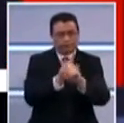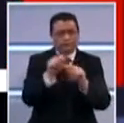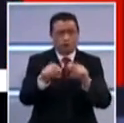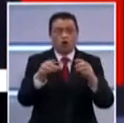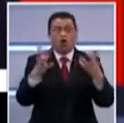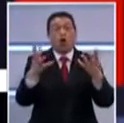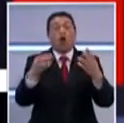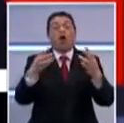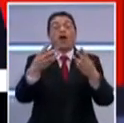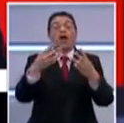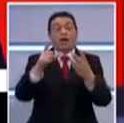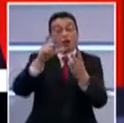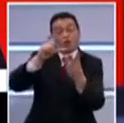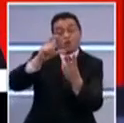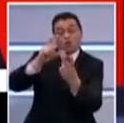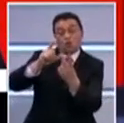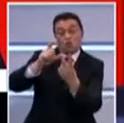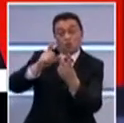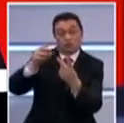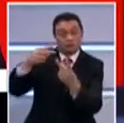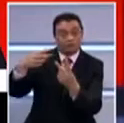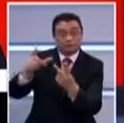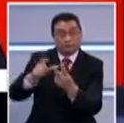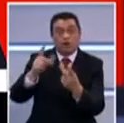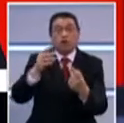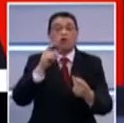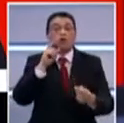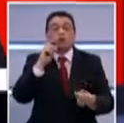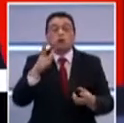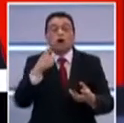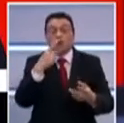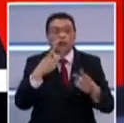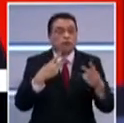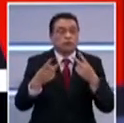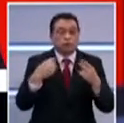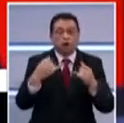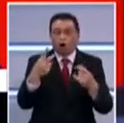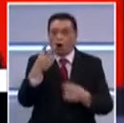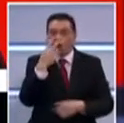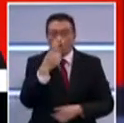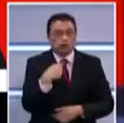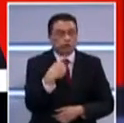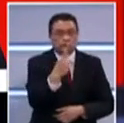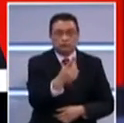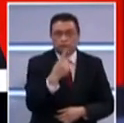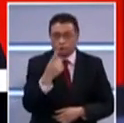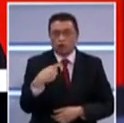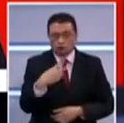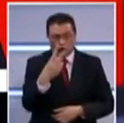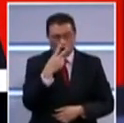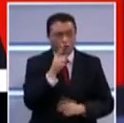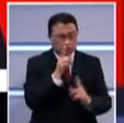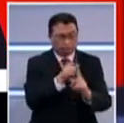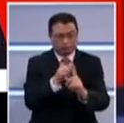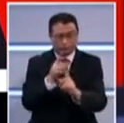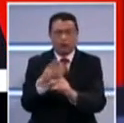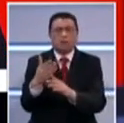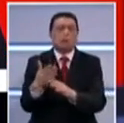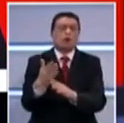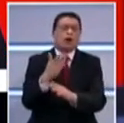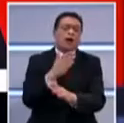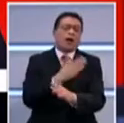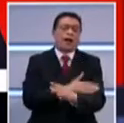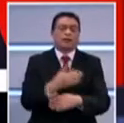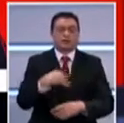curricular así como de y cuáles son los medios a través de los cuales yo he conocido esta persona de hecho hay personas que conozco desde antes de asumir